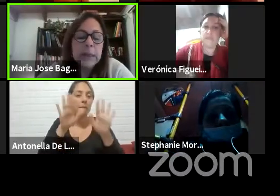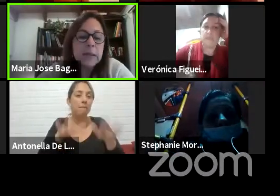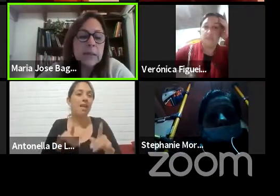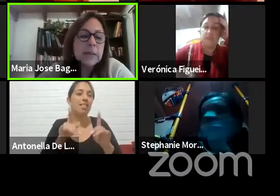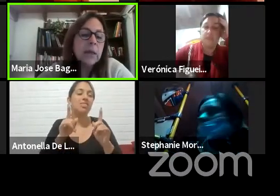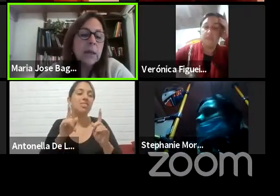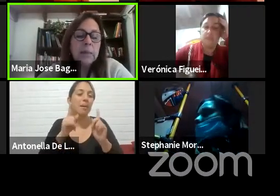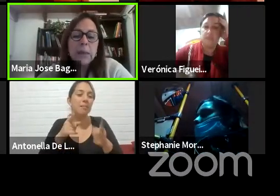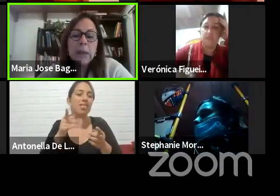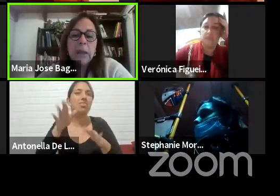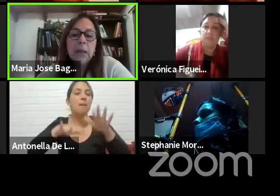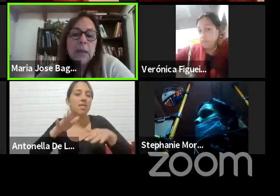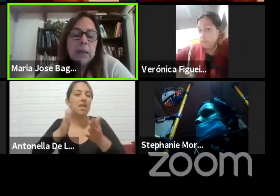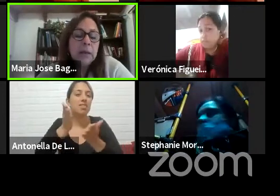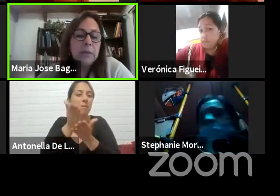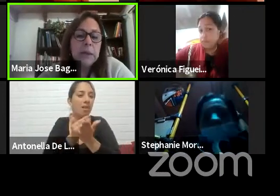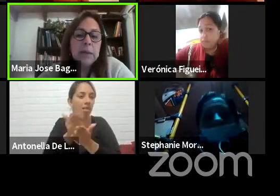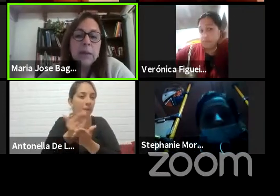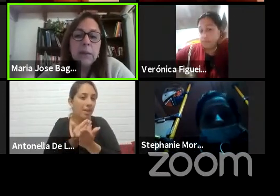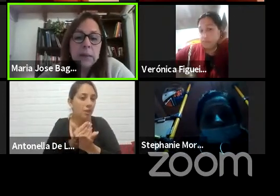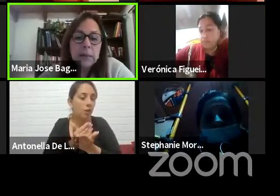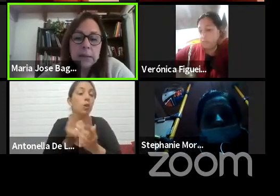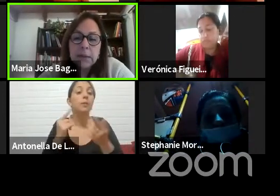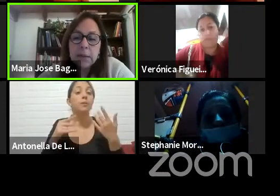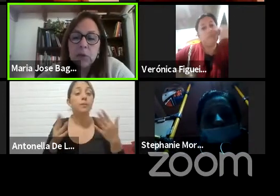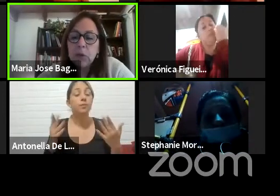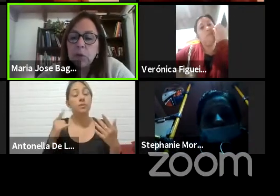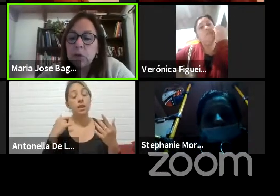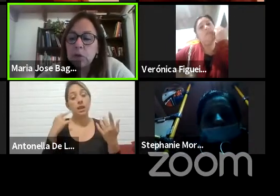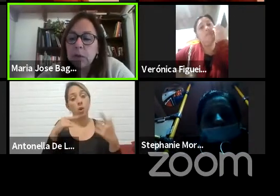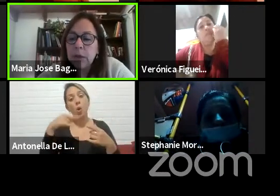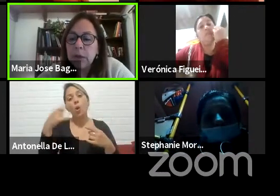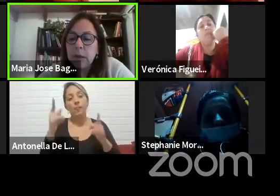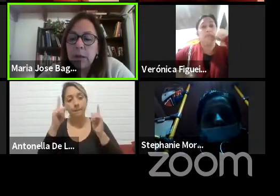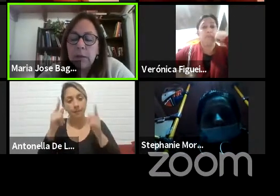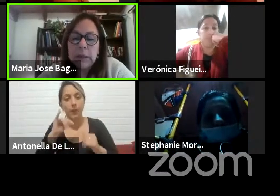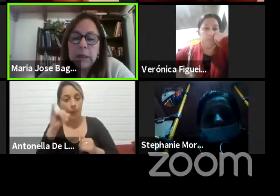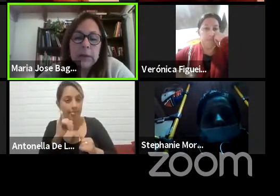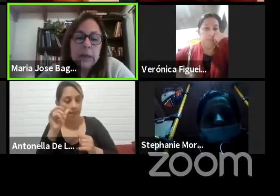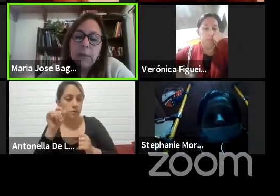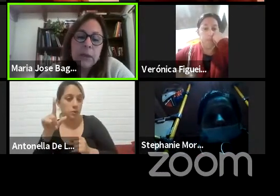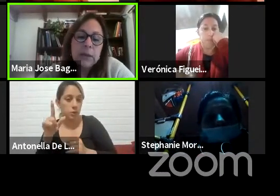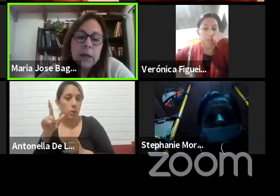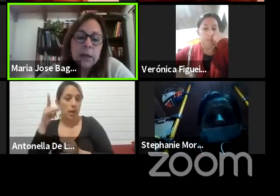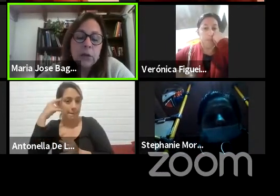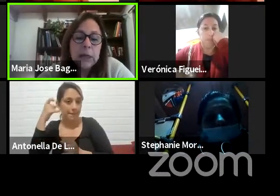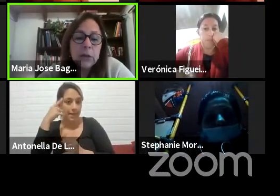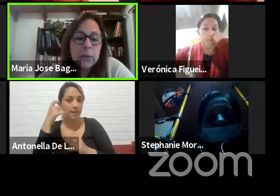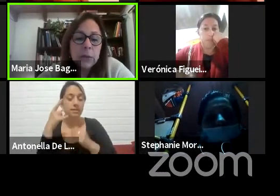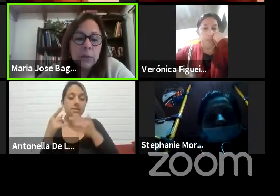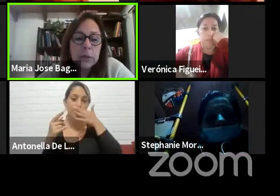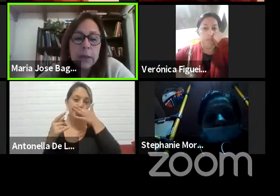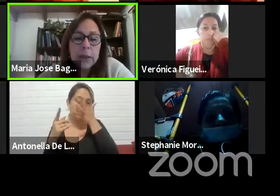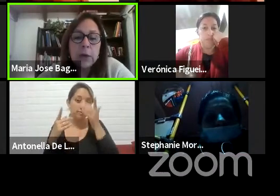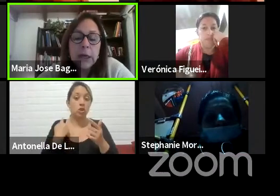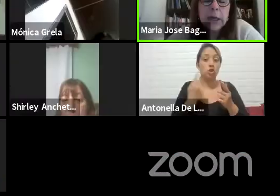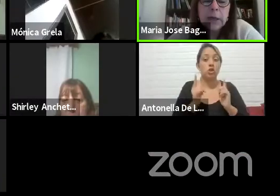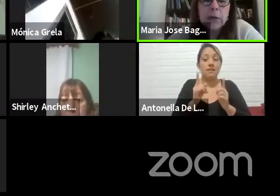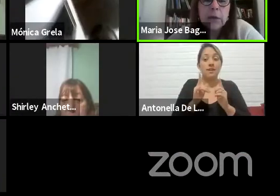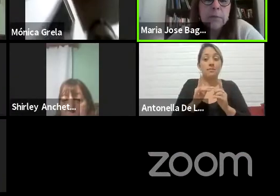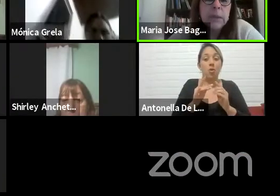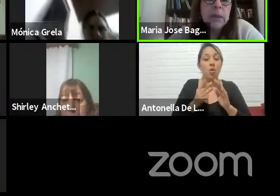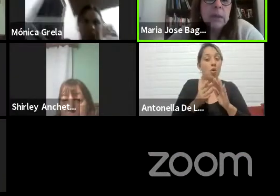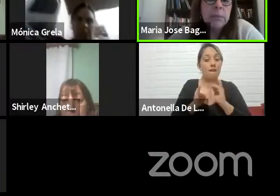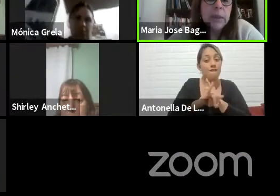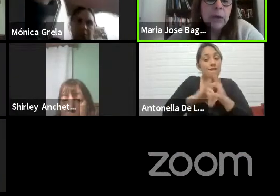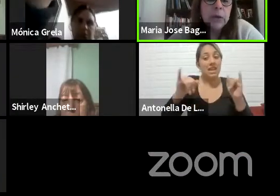su experiencia. En definitiva, nosotros que tenemos que estar redondeando por un tema de